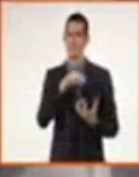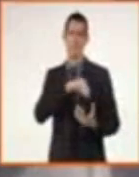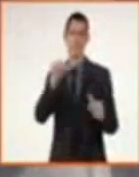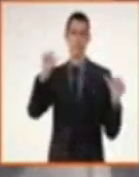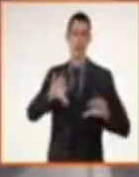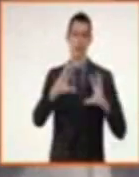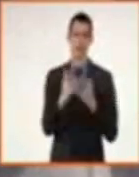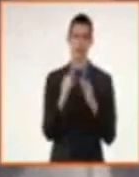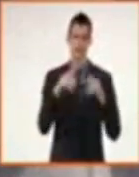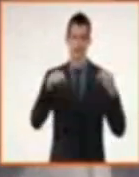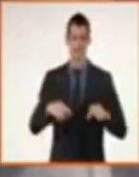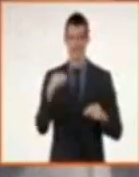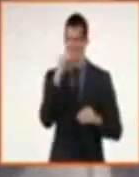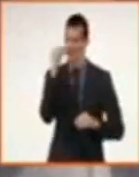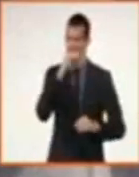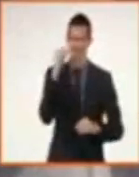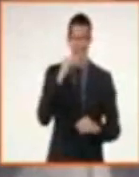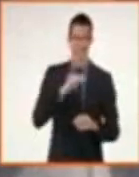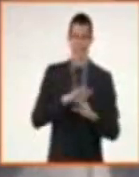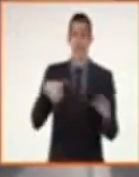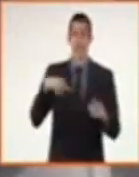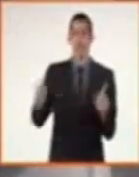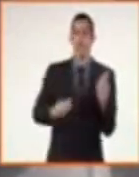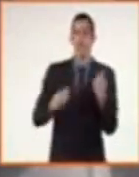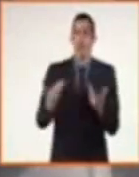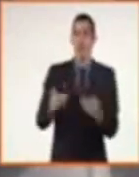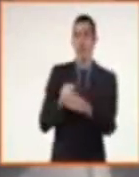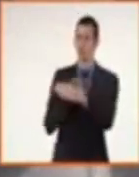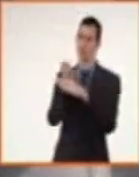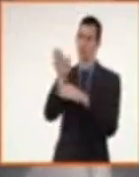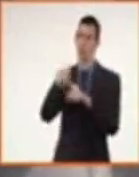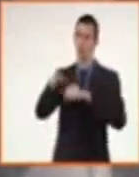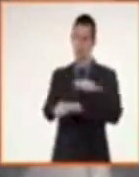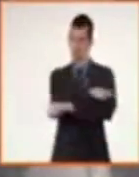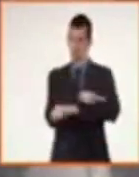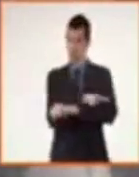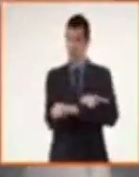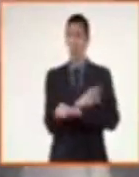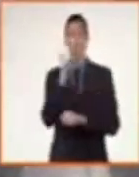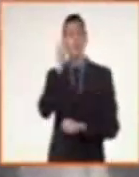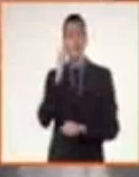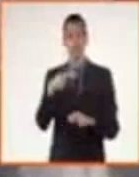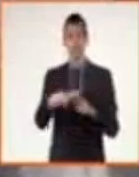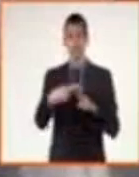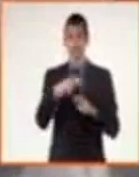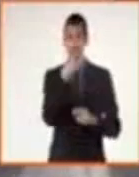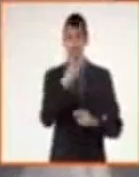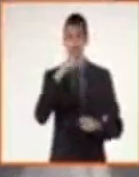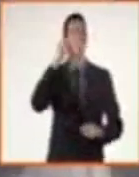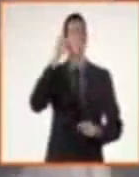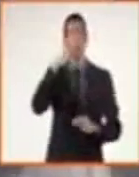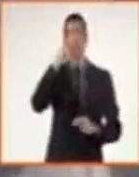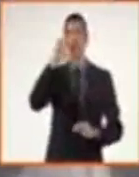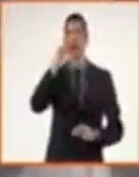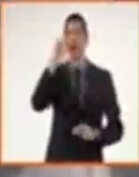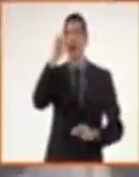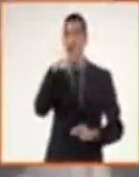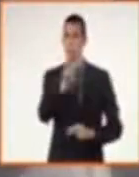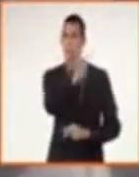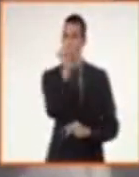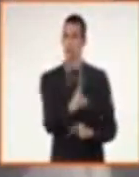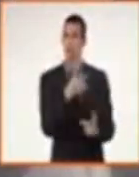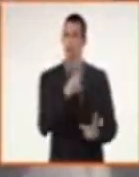en ese por ciento de abstencionismo, que no es abstencionismo, creo yo, es decir, de personas que pudieron no acudir a las